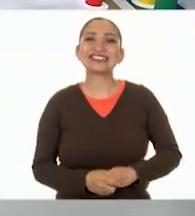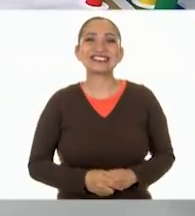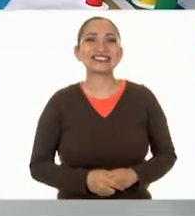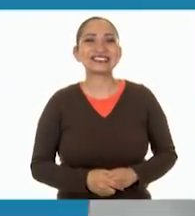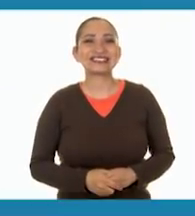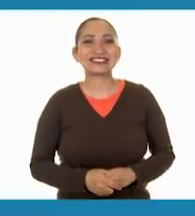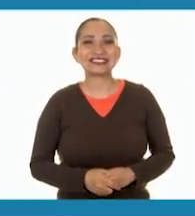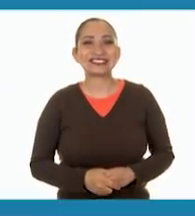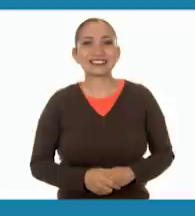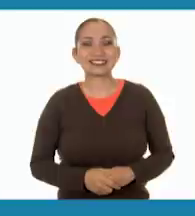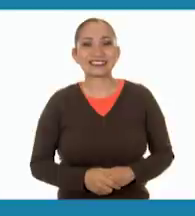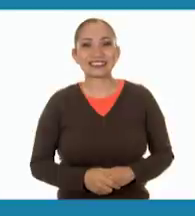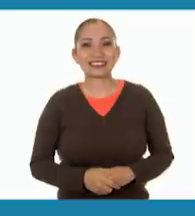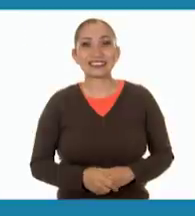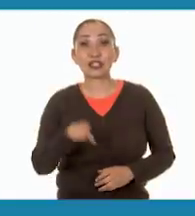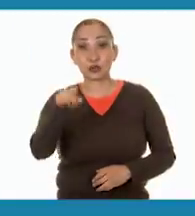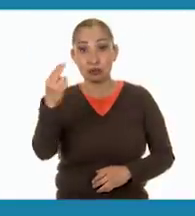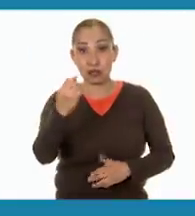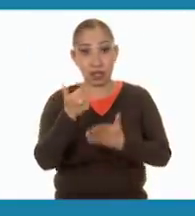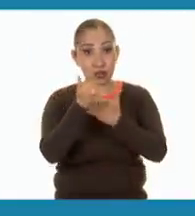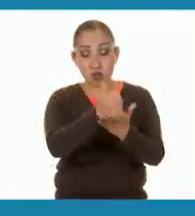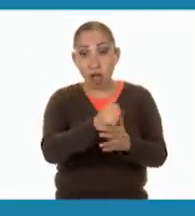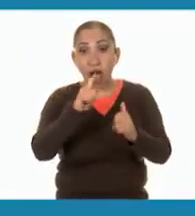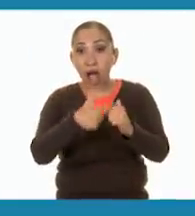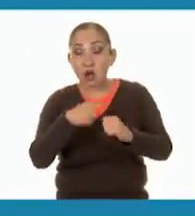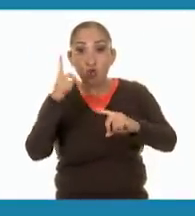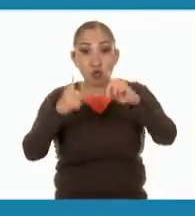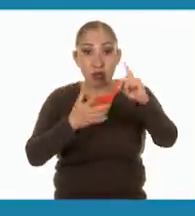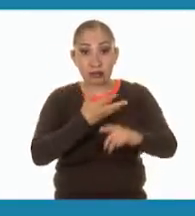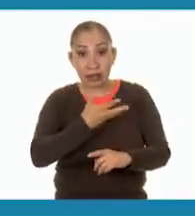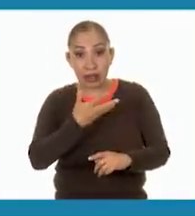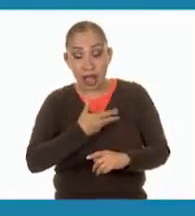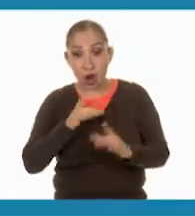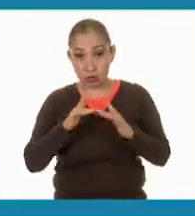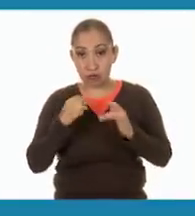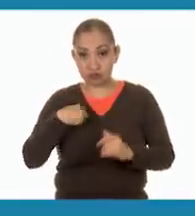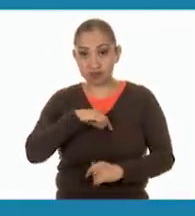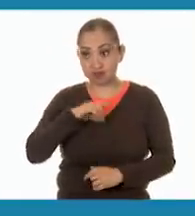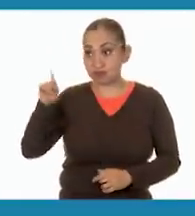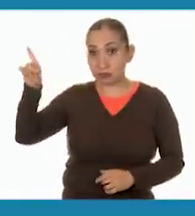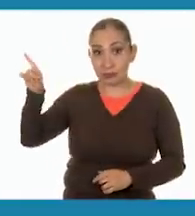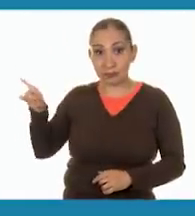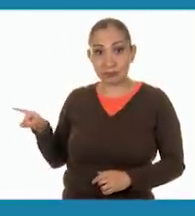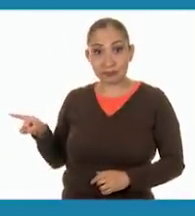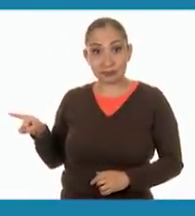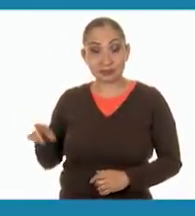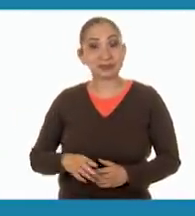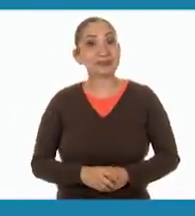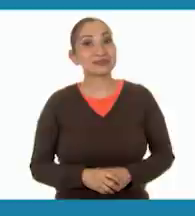¡Adiós! Si necesitas ayuda para resolver tus dudas, contáctanos.